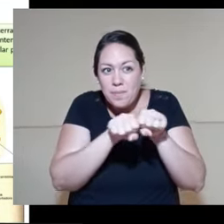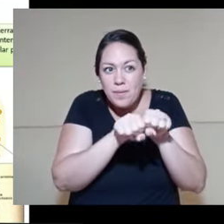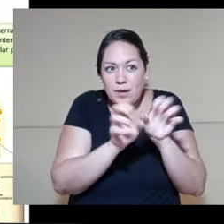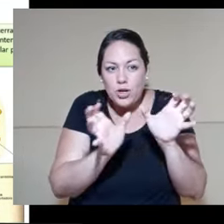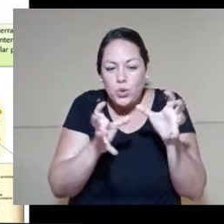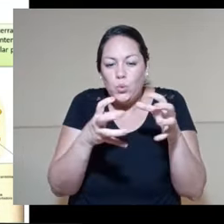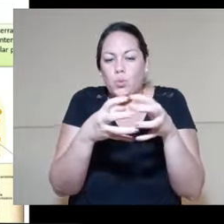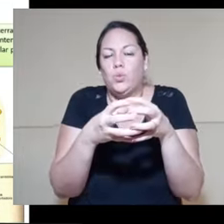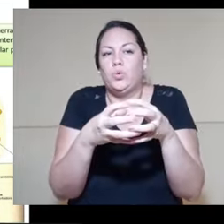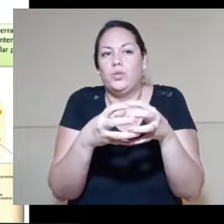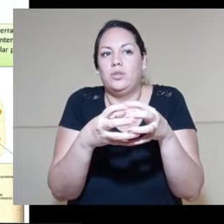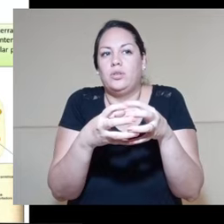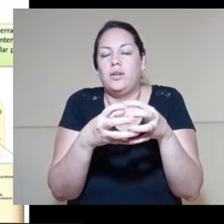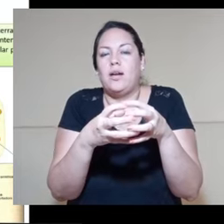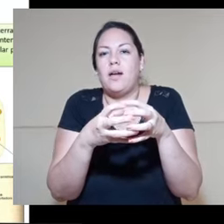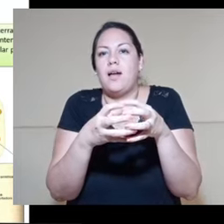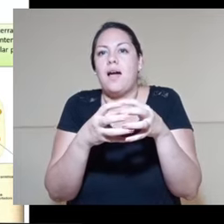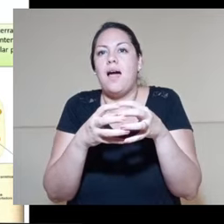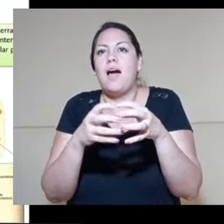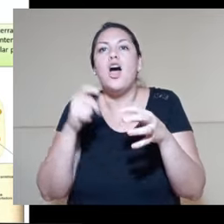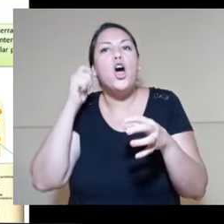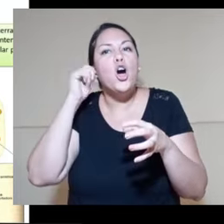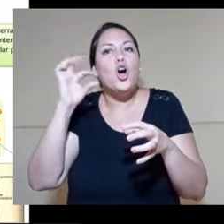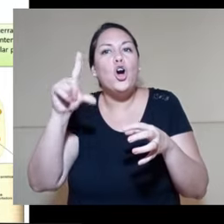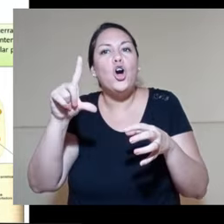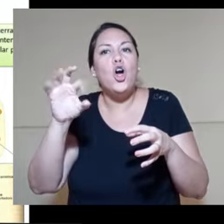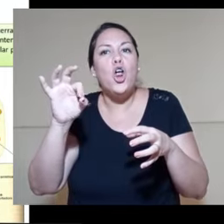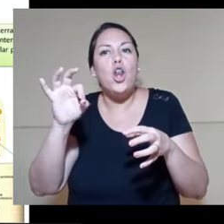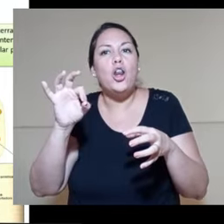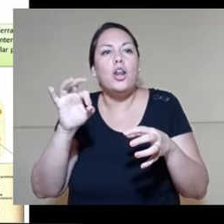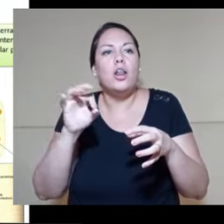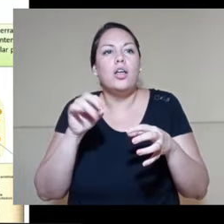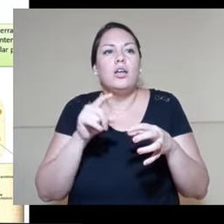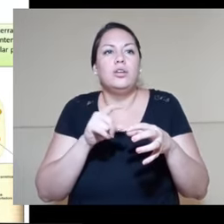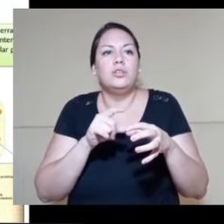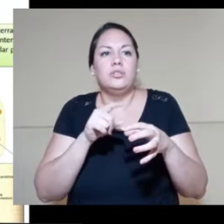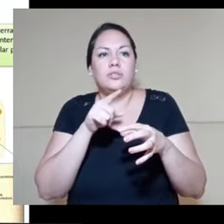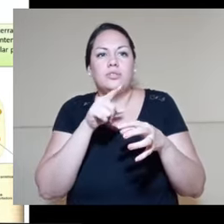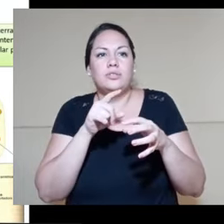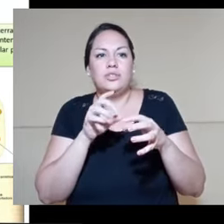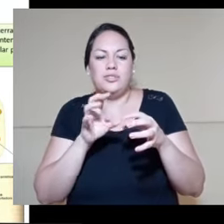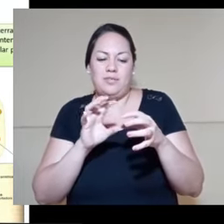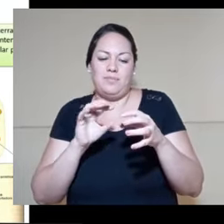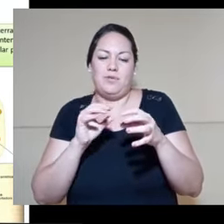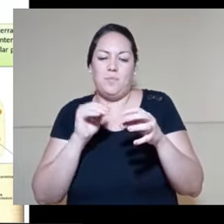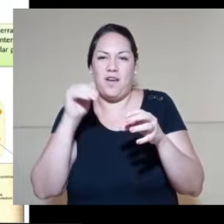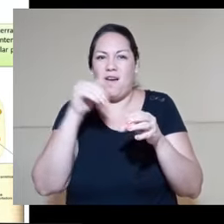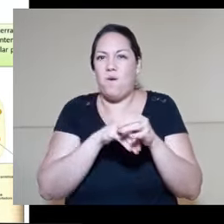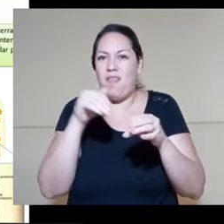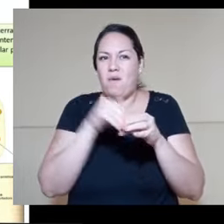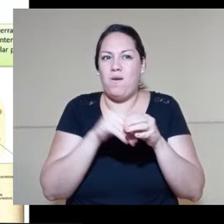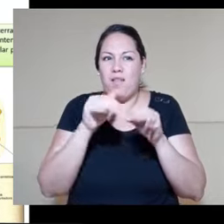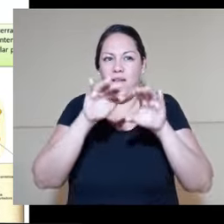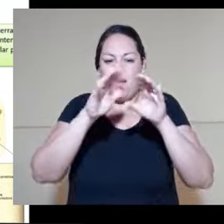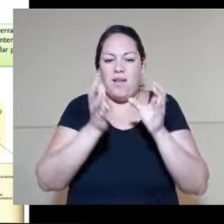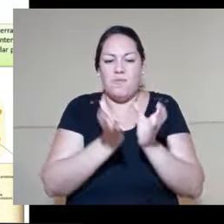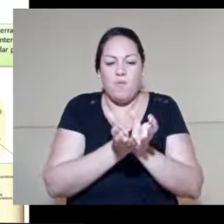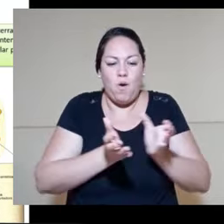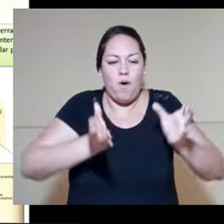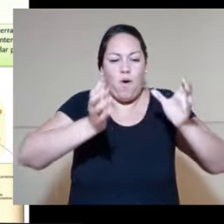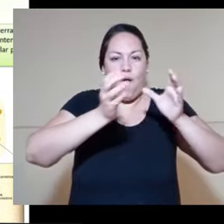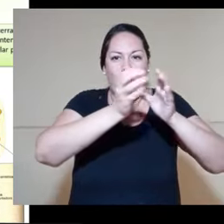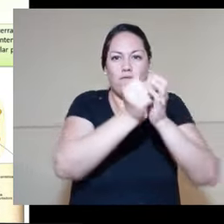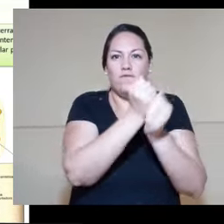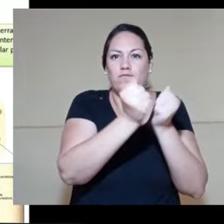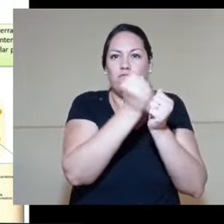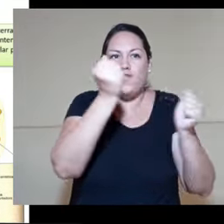Acá se sintetizan los neurotransmisores, el aparato de Golgi los empaqueta, acuérdense que es como una gran fábrica que empaqueta, los pone